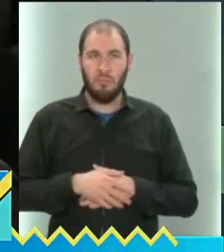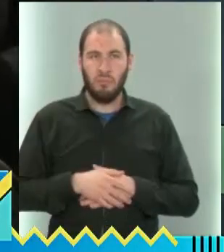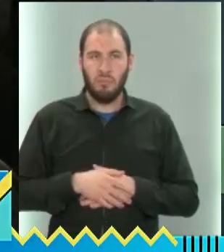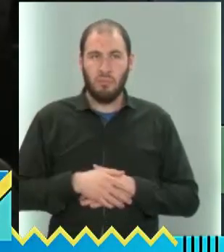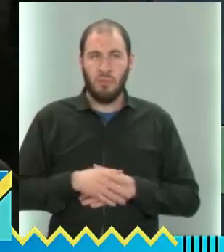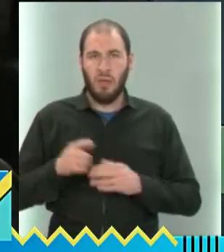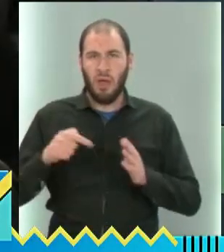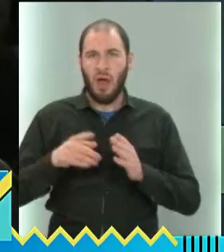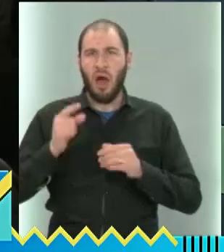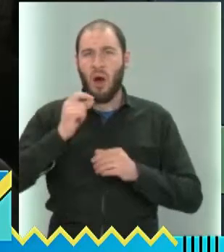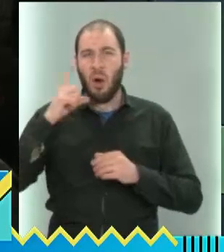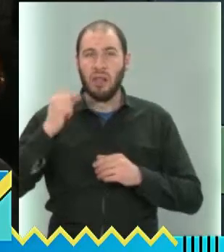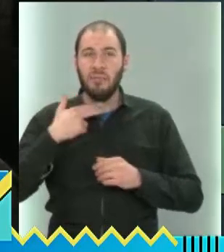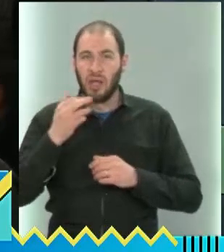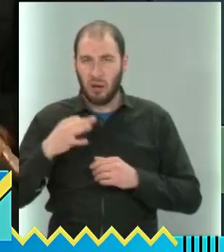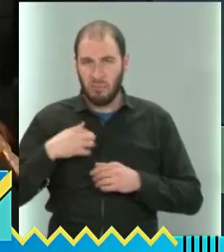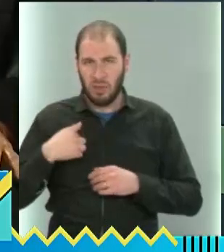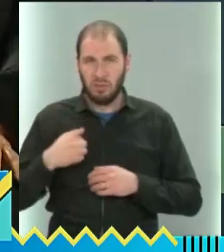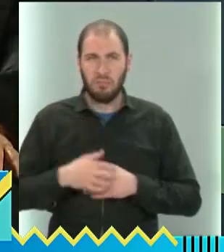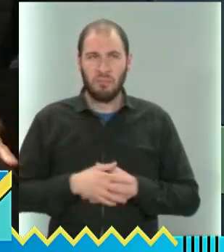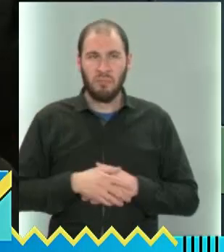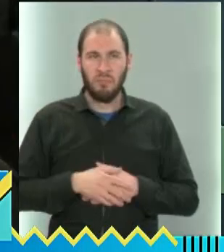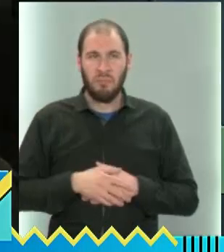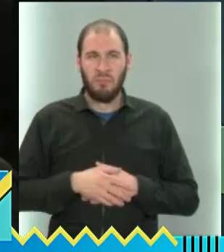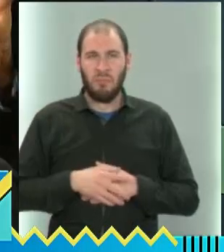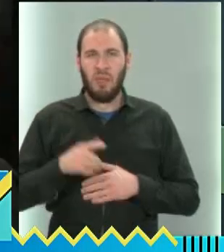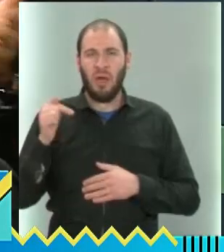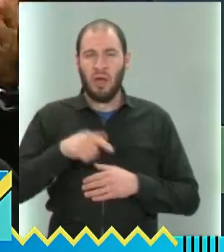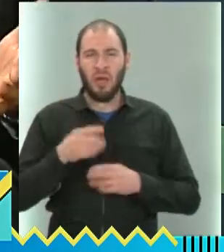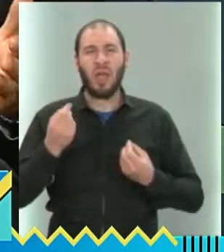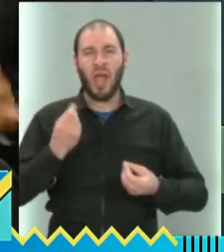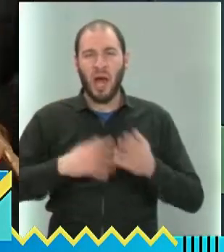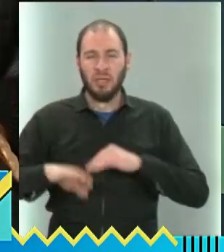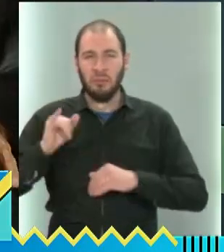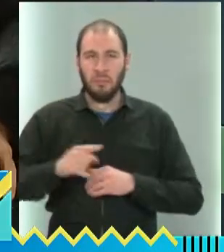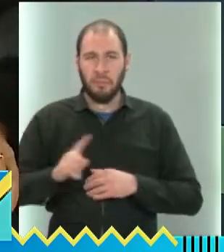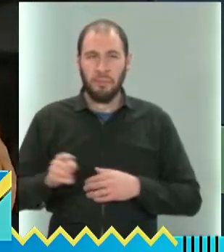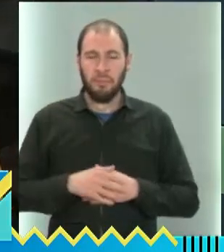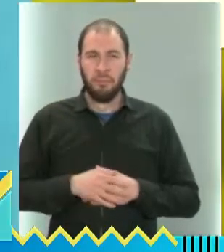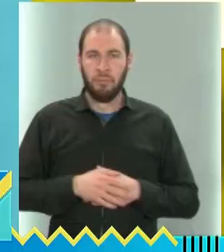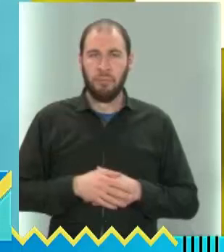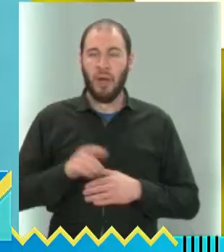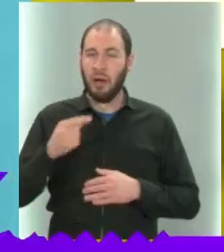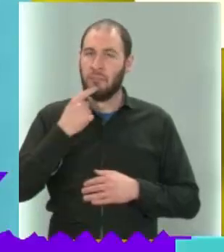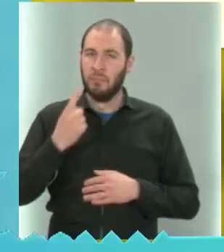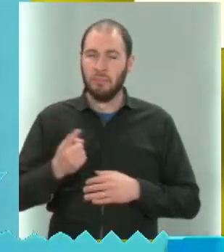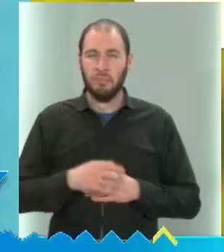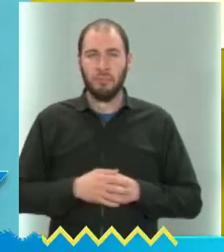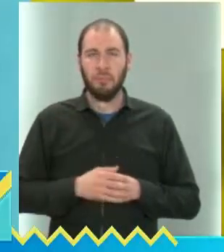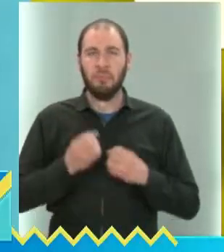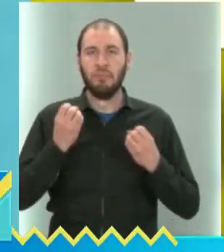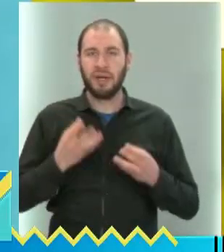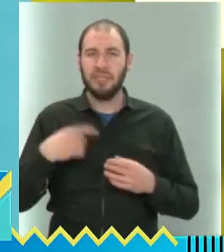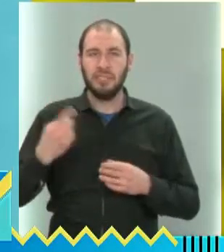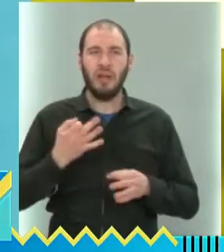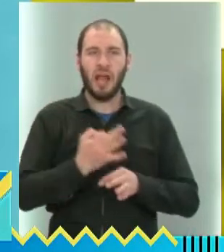esté publicando en el WhatsApp de mi hijo lo que él debe hacer o no. Ahí claro. La pregunta sería, bueno, ¿por qué